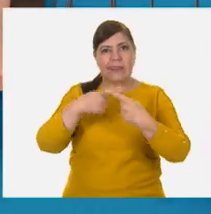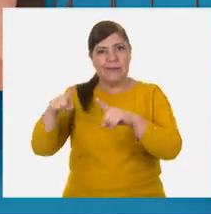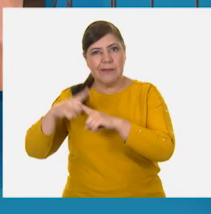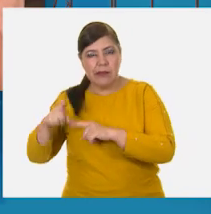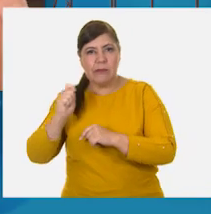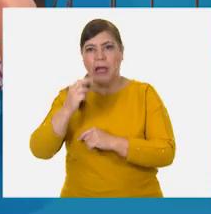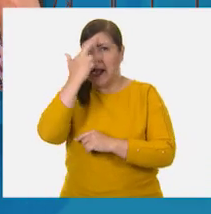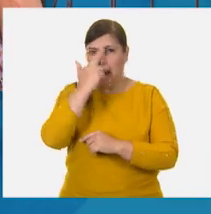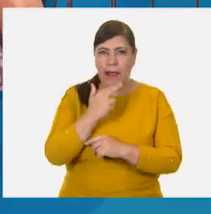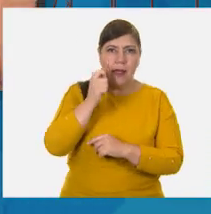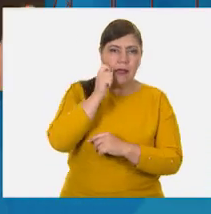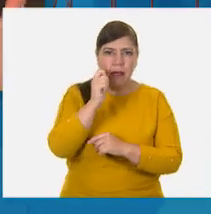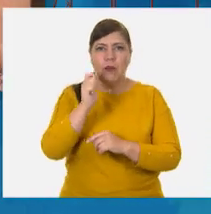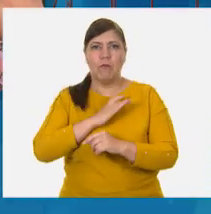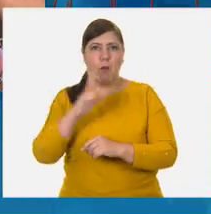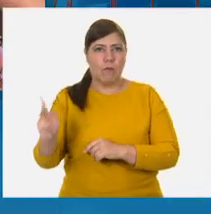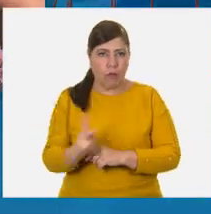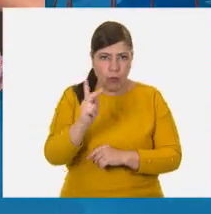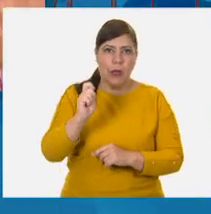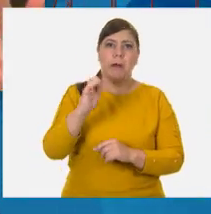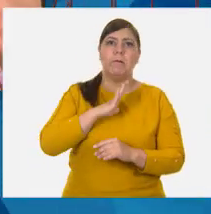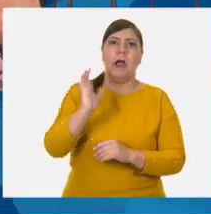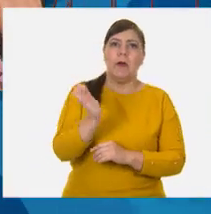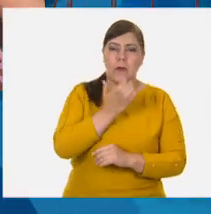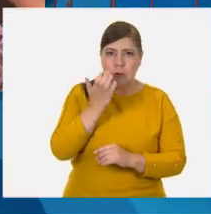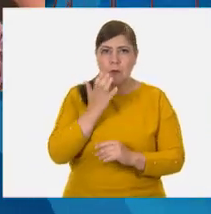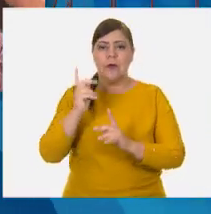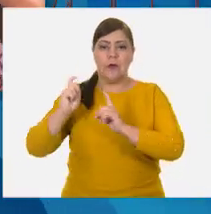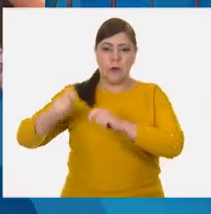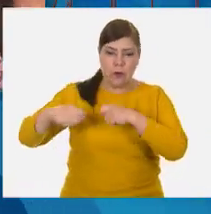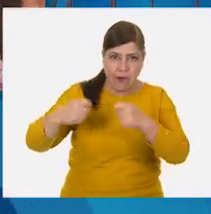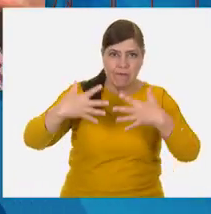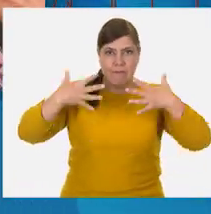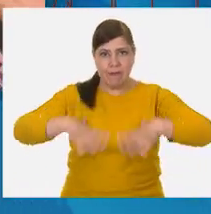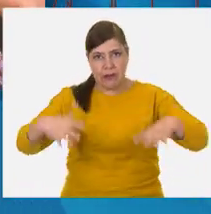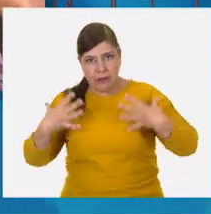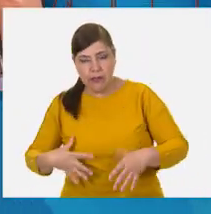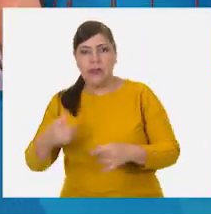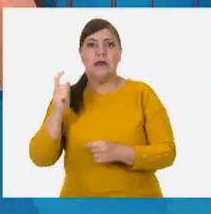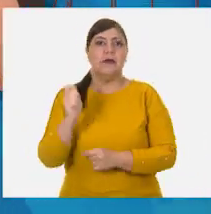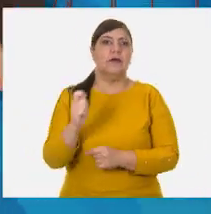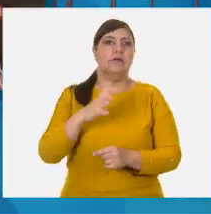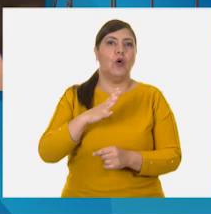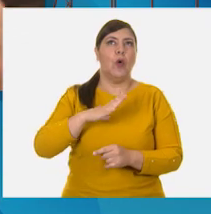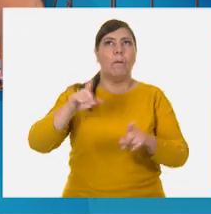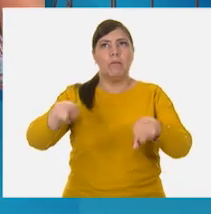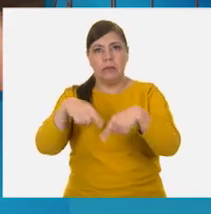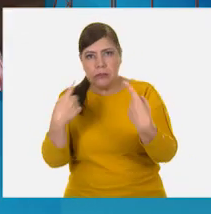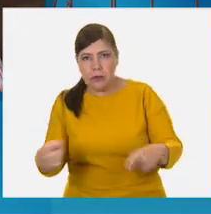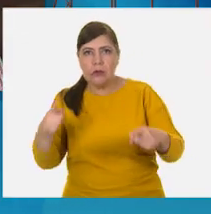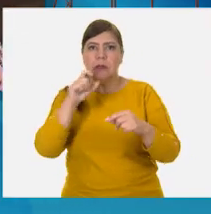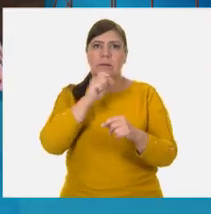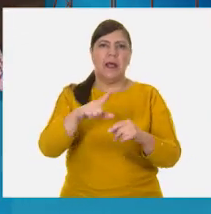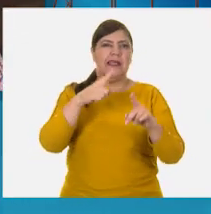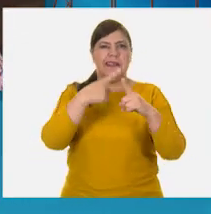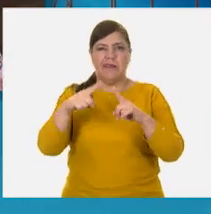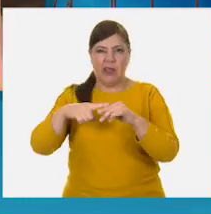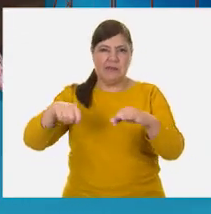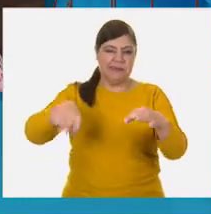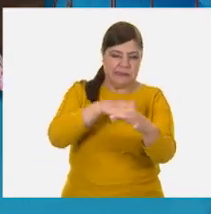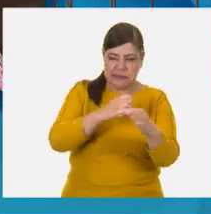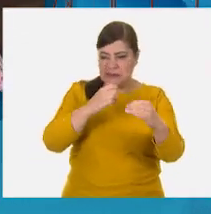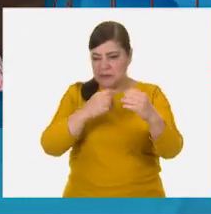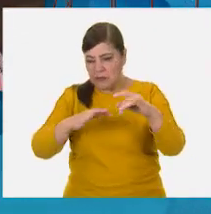muchas tradiciones, formas de vestir, formas de hablar, música, instrumentos